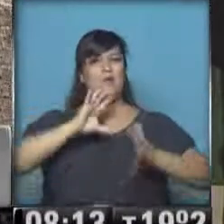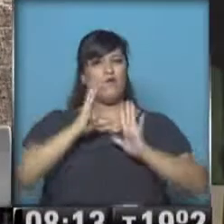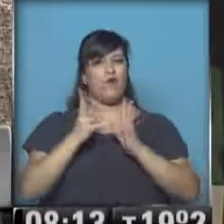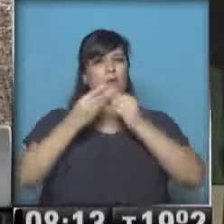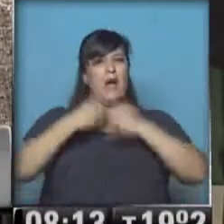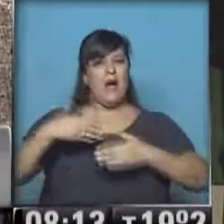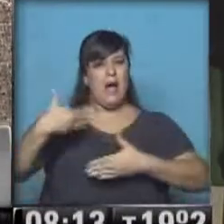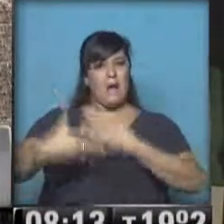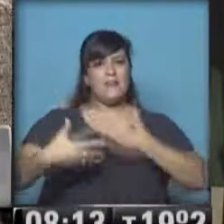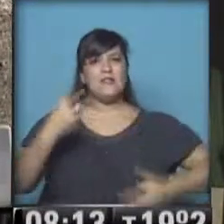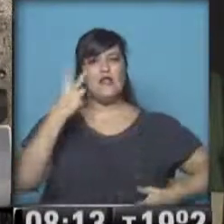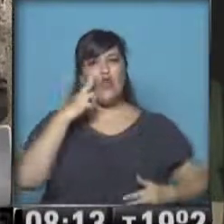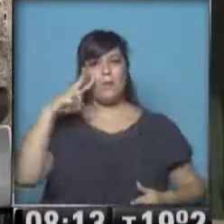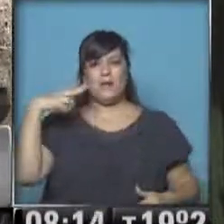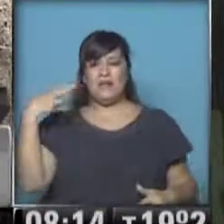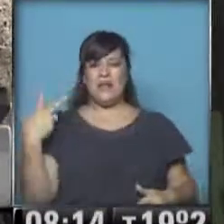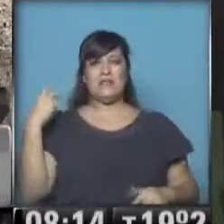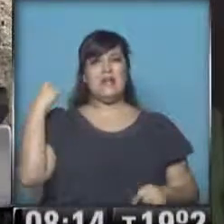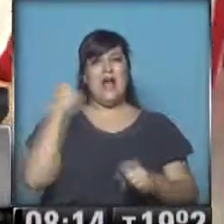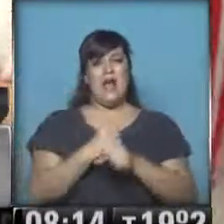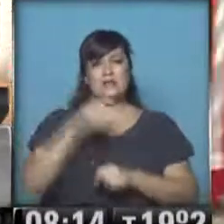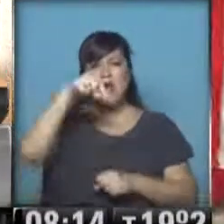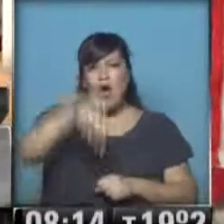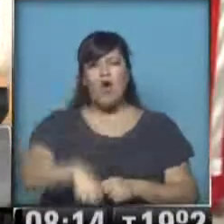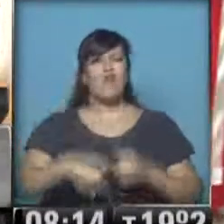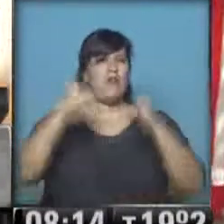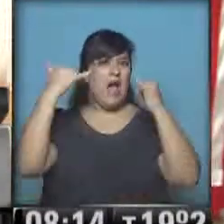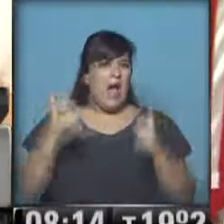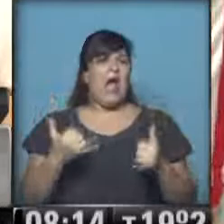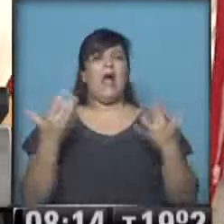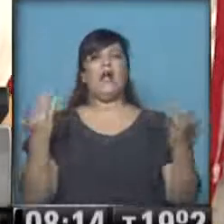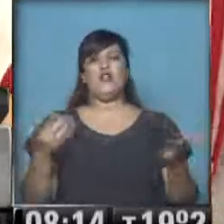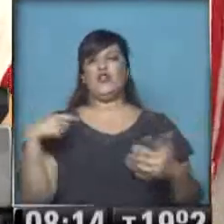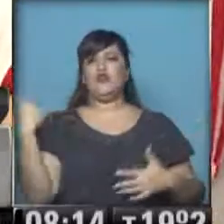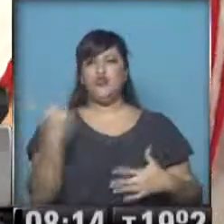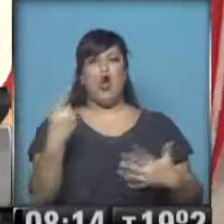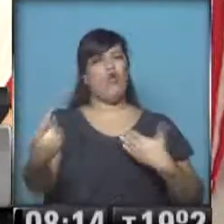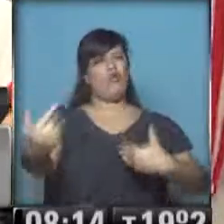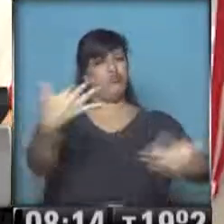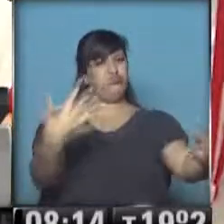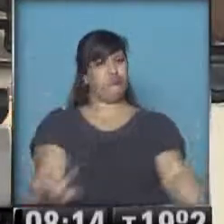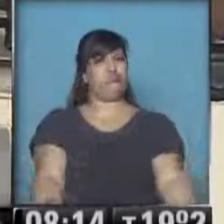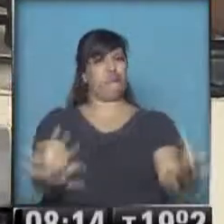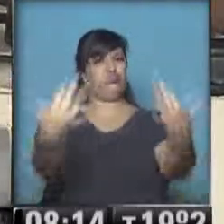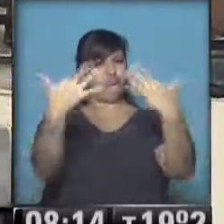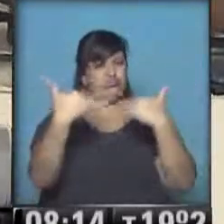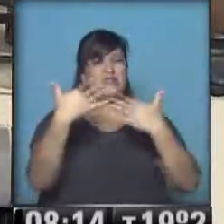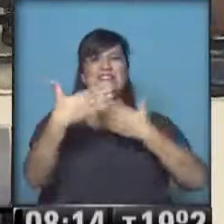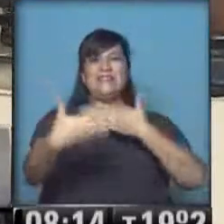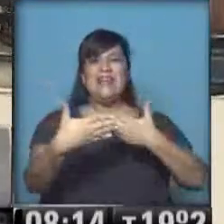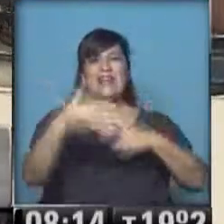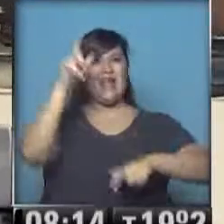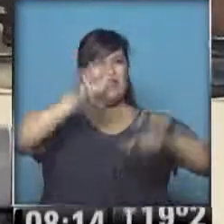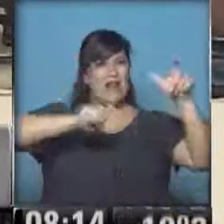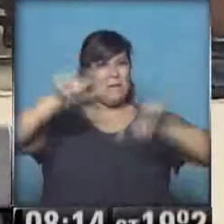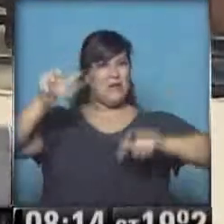después del 2003 posibilita, exige, esto hacer que todos nos acerquemos a la gente y pongamos en